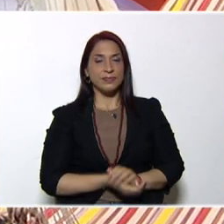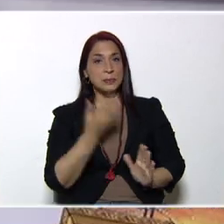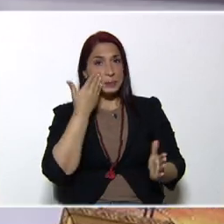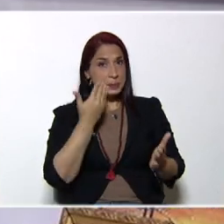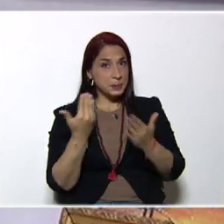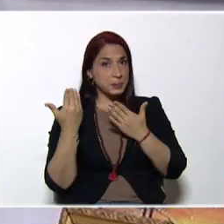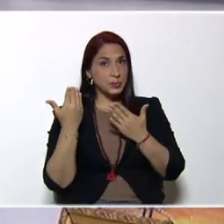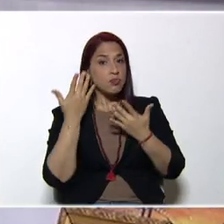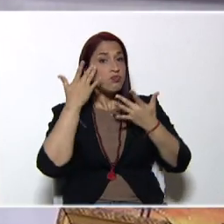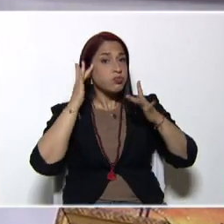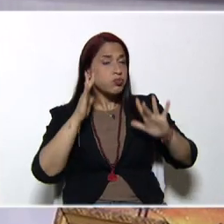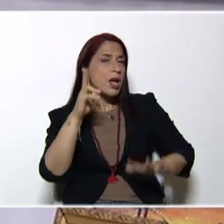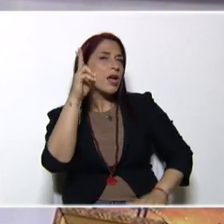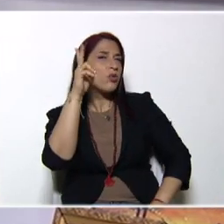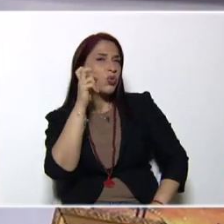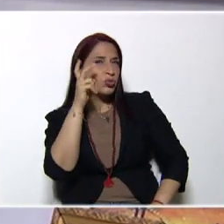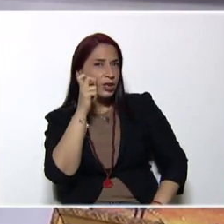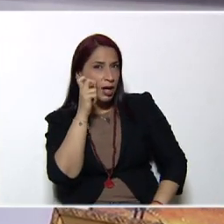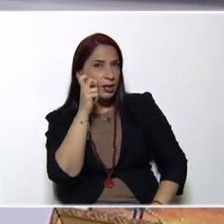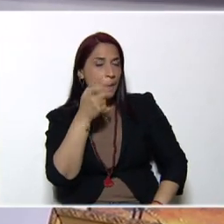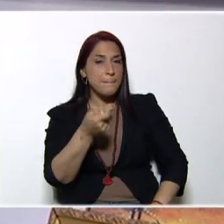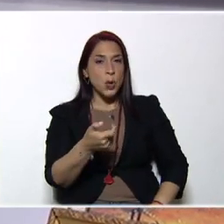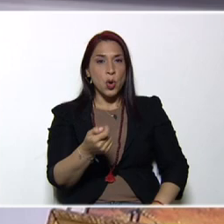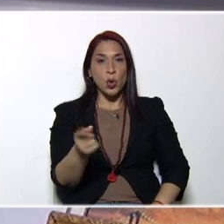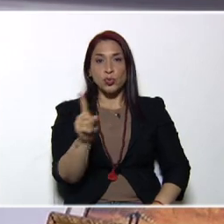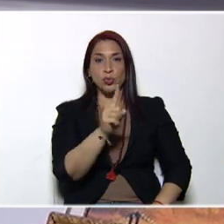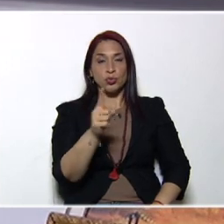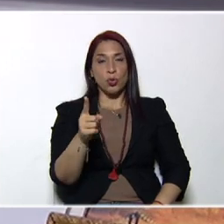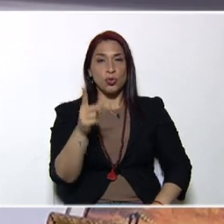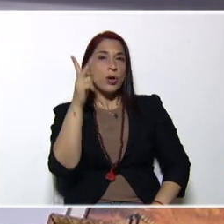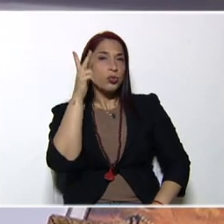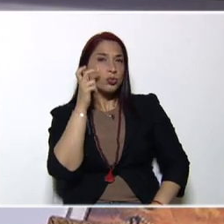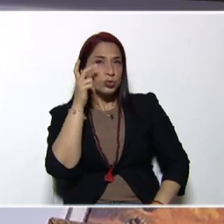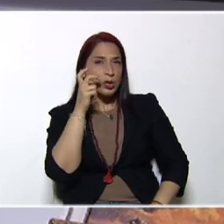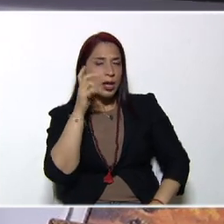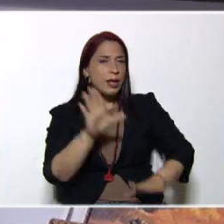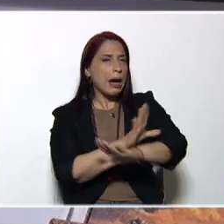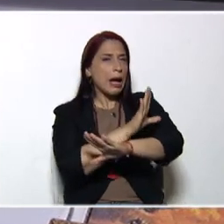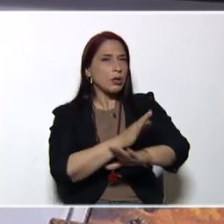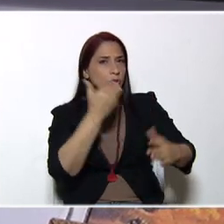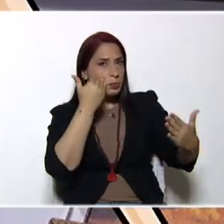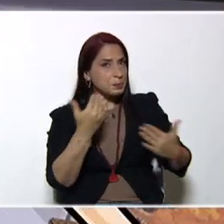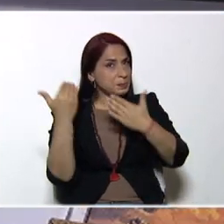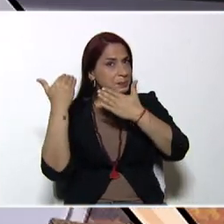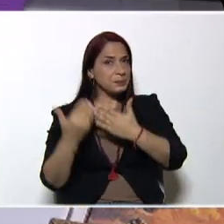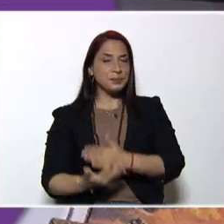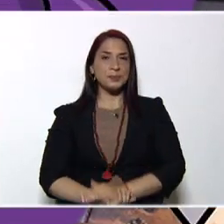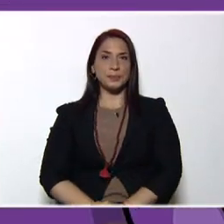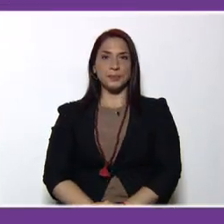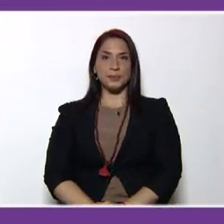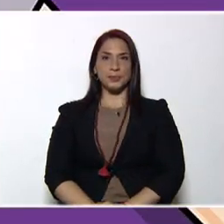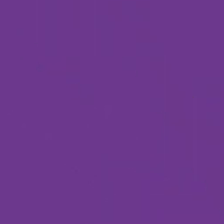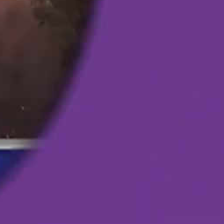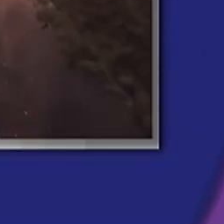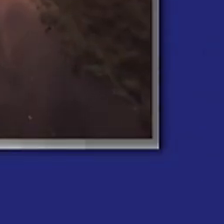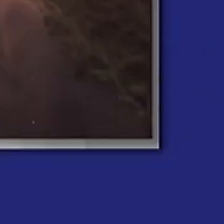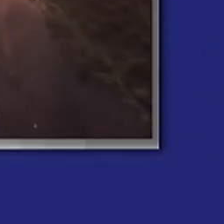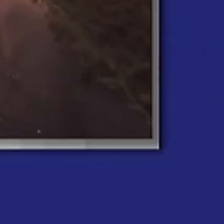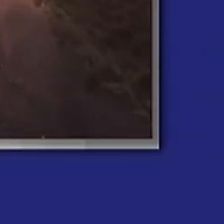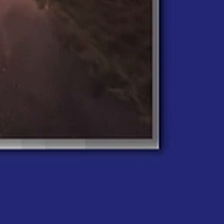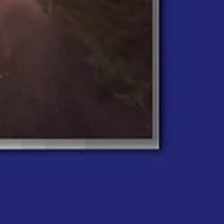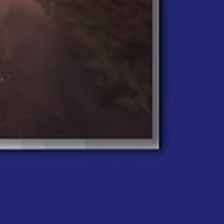posibilidad de que puedan escuchar un poco, los que no lo hemos hecho, de escuchar entonces un poco los cantos de faena. Ahí se los dejo.